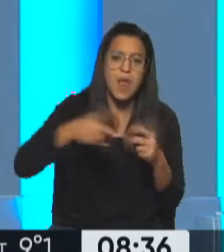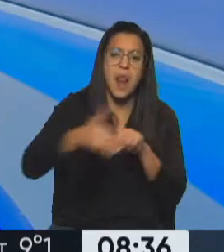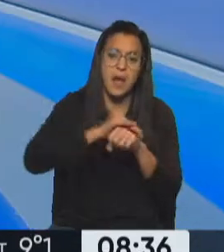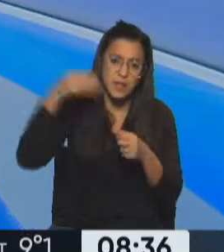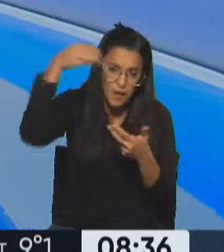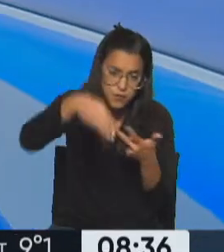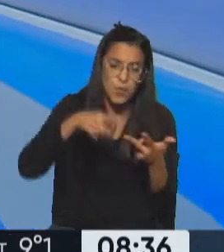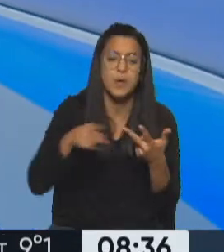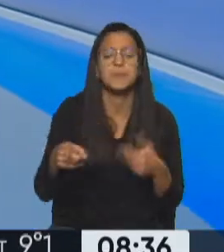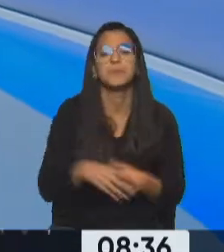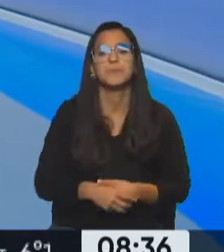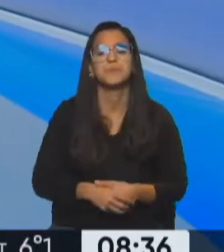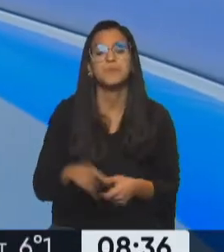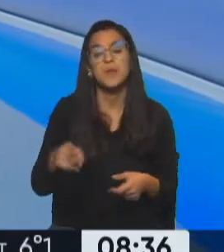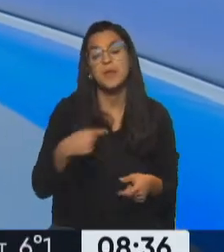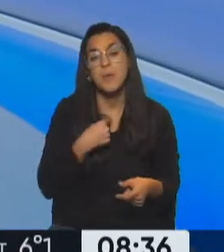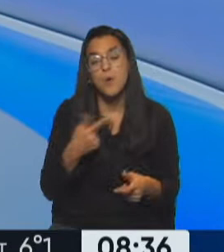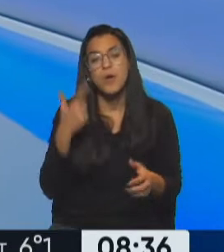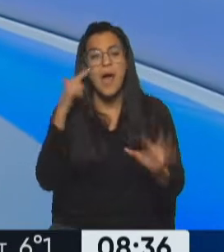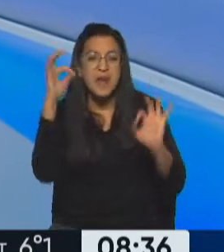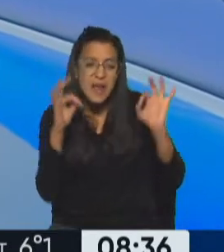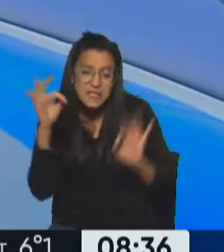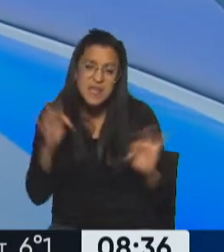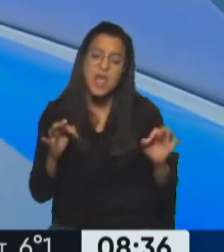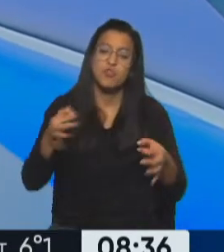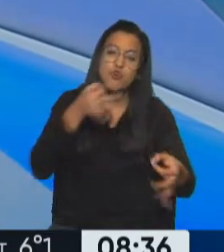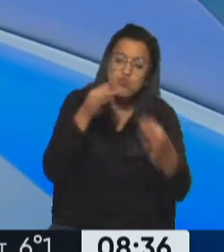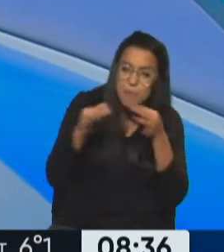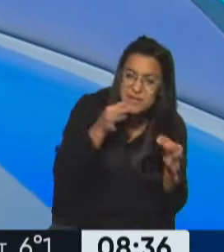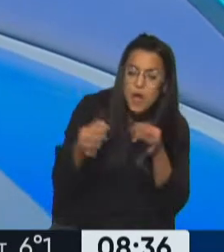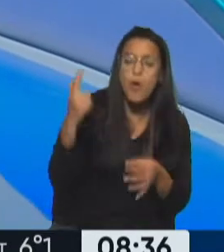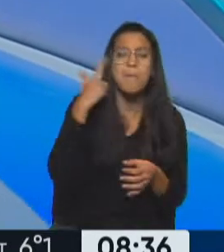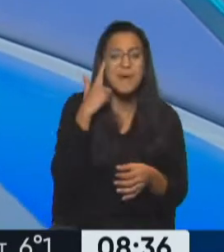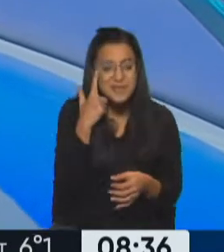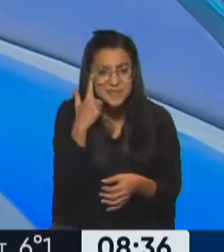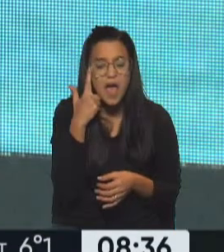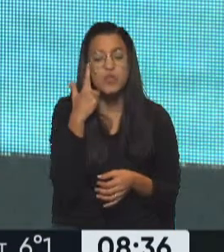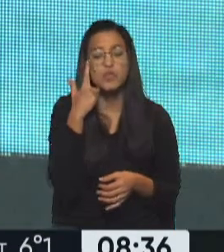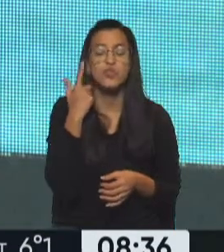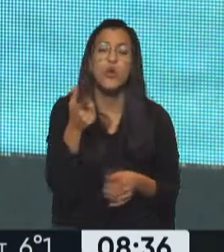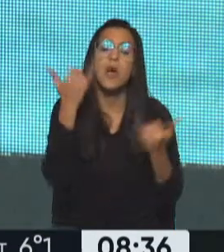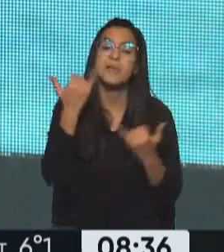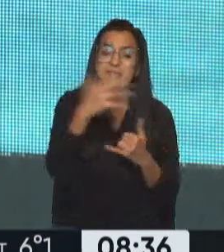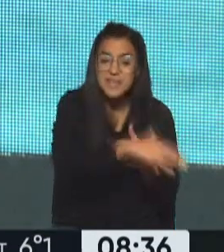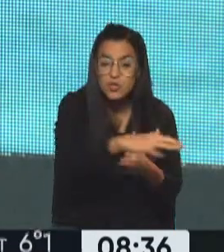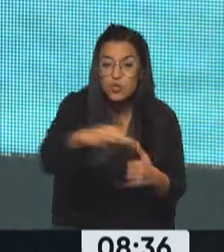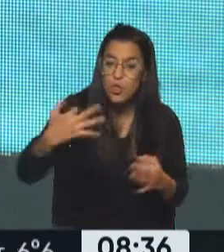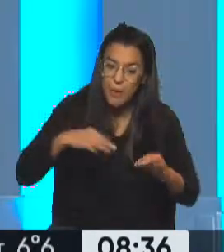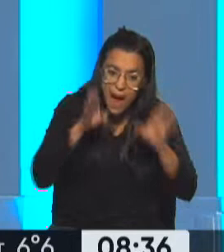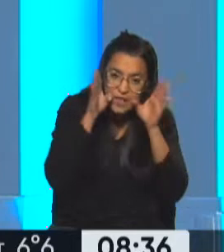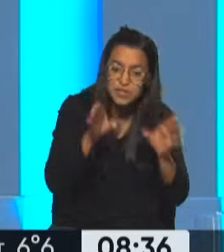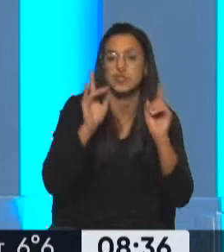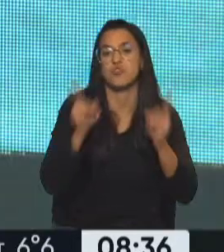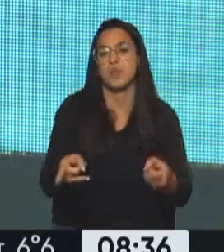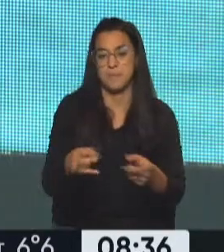Larreta. A todo Larreta. esto que estamos diciendo y analizando y charlando y pensando en voz alta, también es un sector al que prestarle atención,